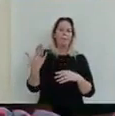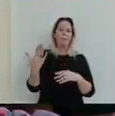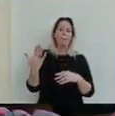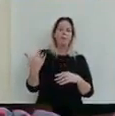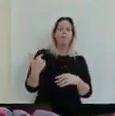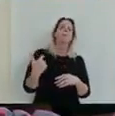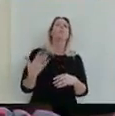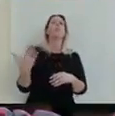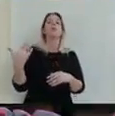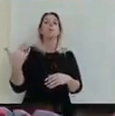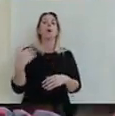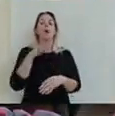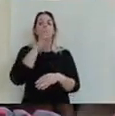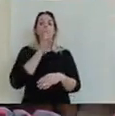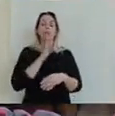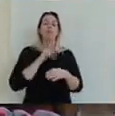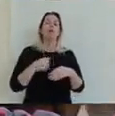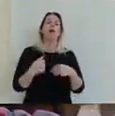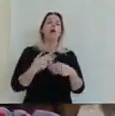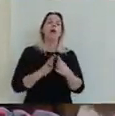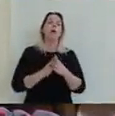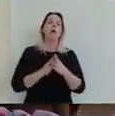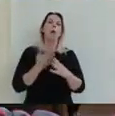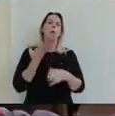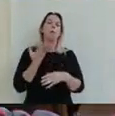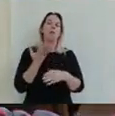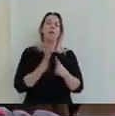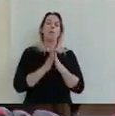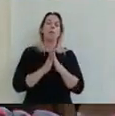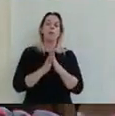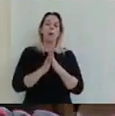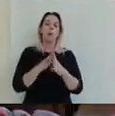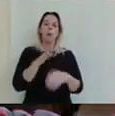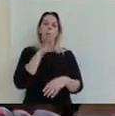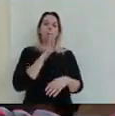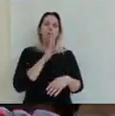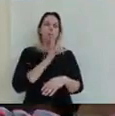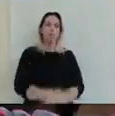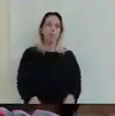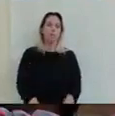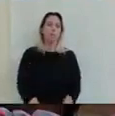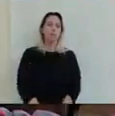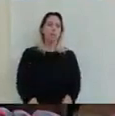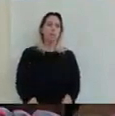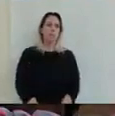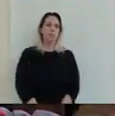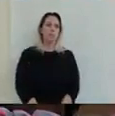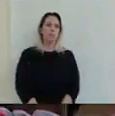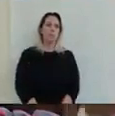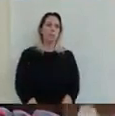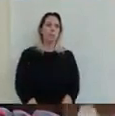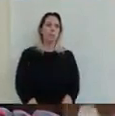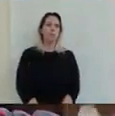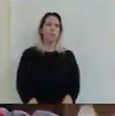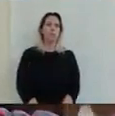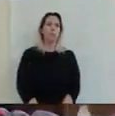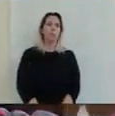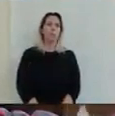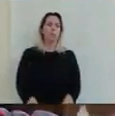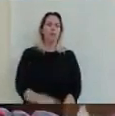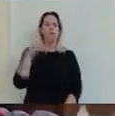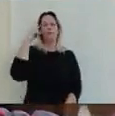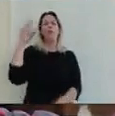coherentemente y que nos preparemos y que nos informemos. La información está al alcance de la mano de todos. Podemos equivocarnos, pero no hagamos de esto ni